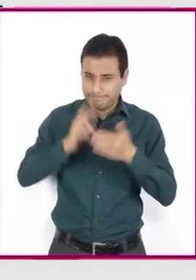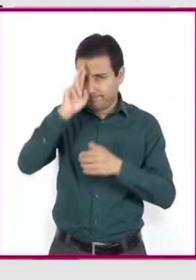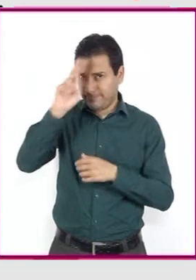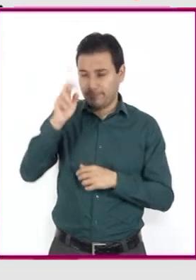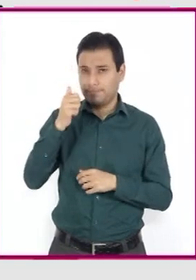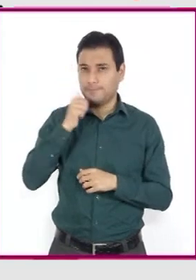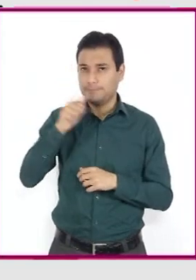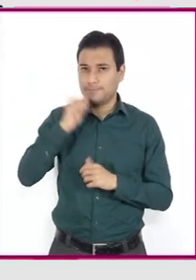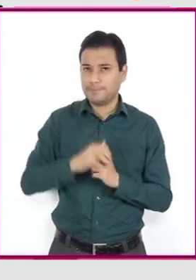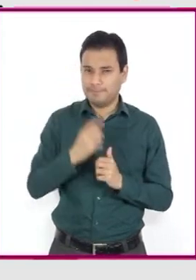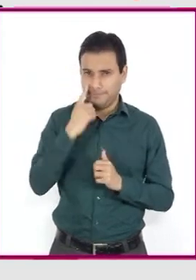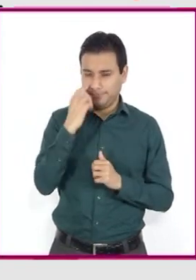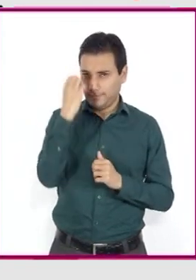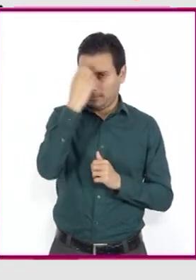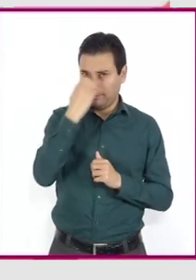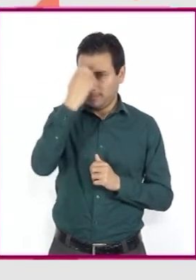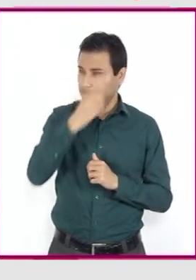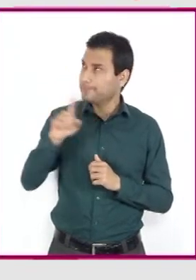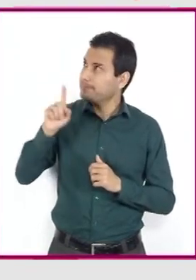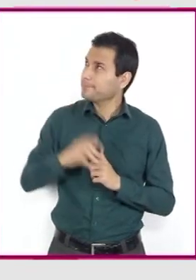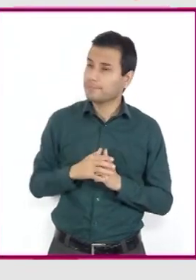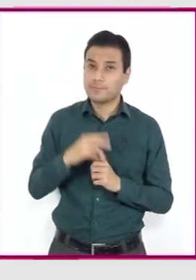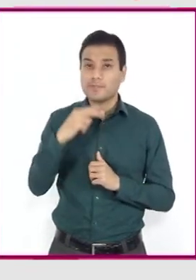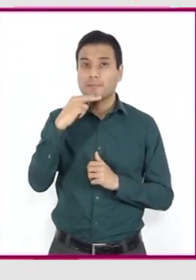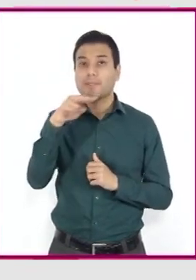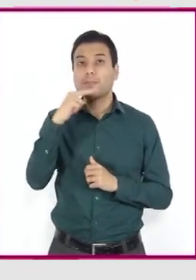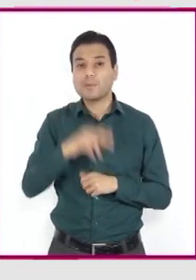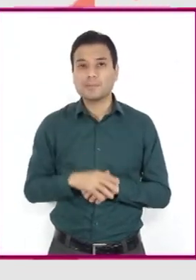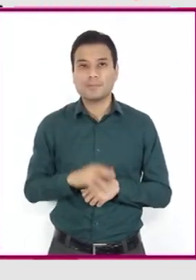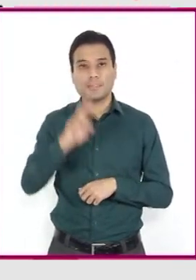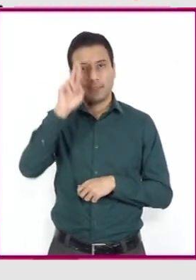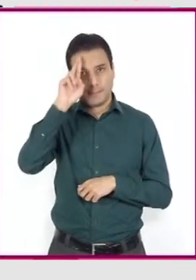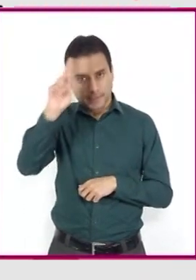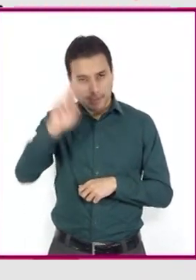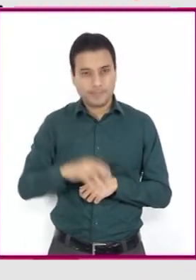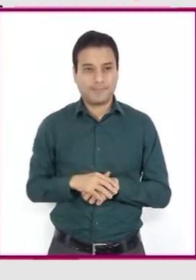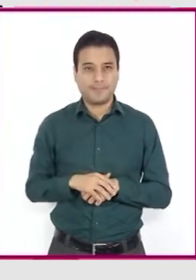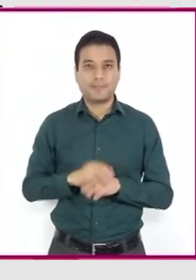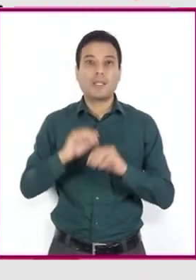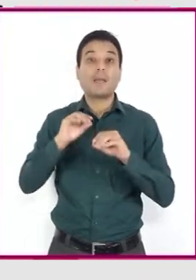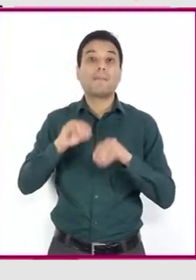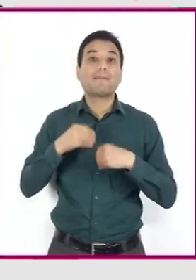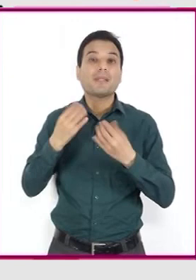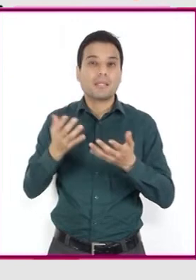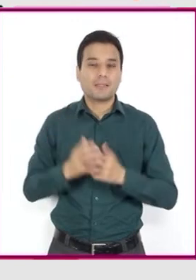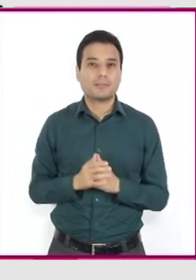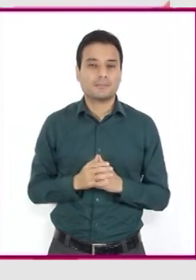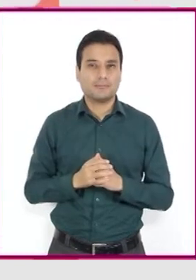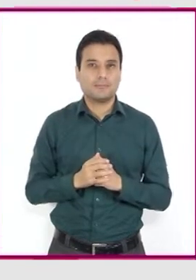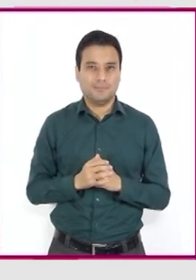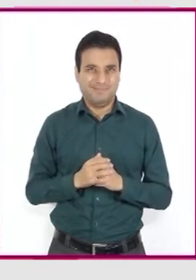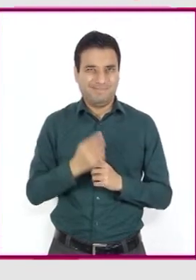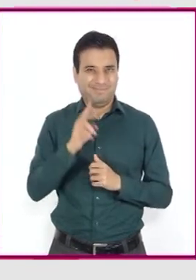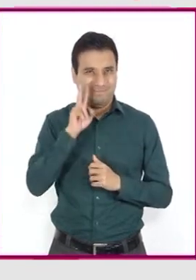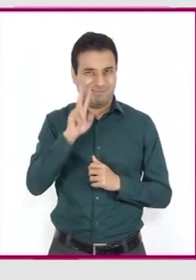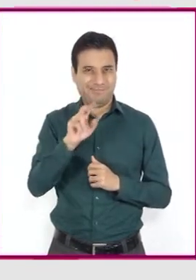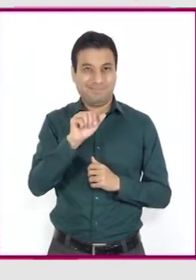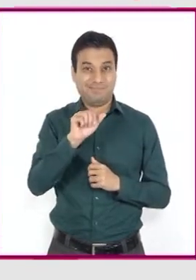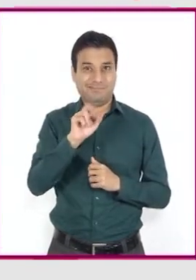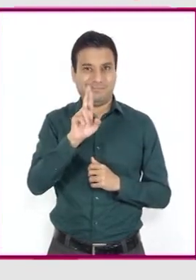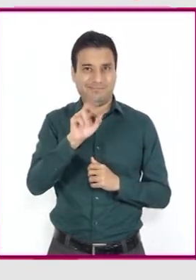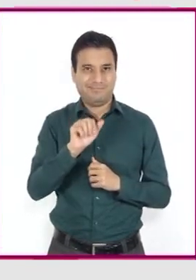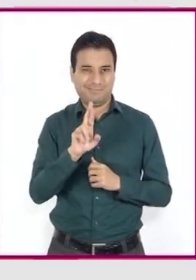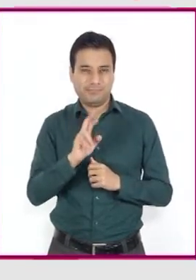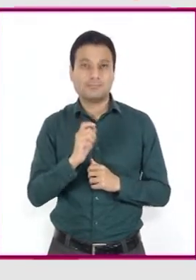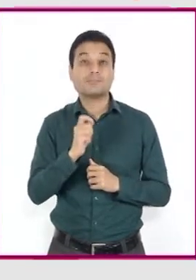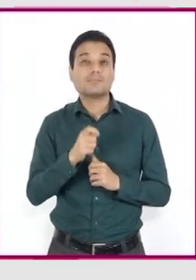reglamento detenidamente, identificamos el verbo respetar y brindar, y ambos tienen la terminación ar, por lo tanto